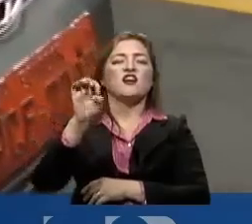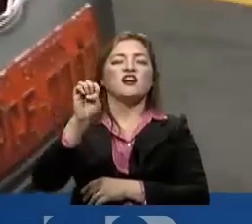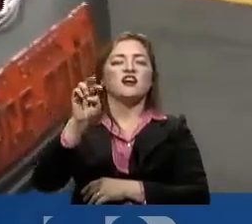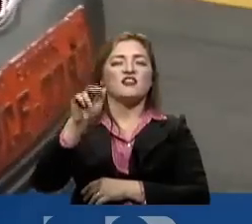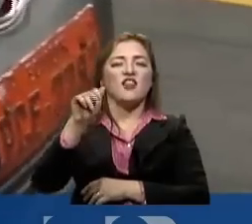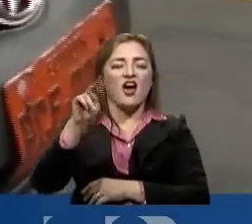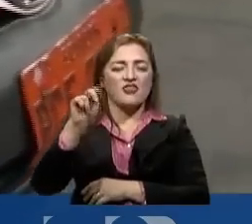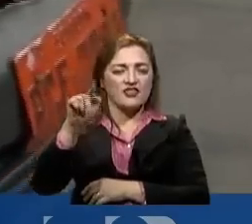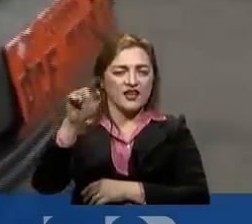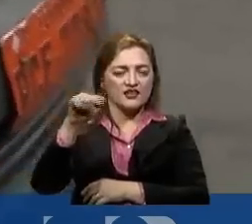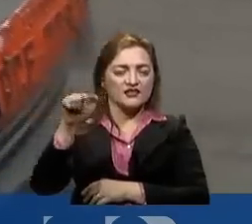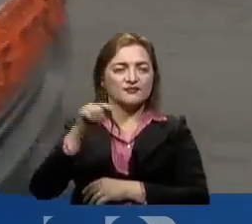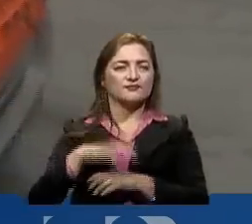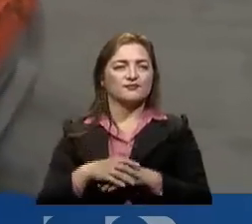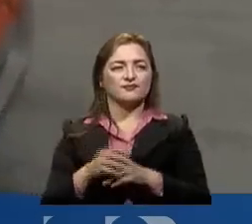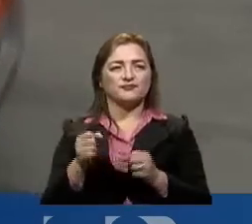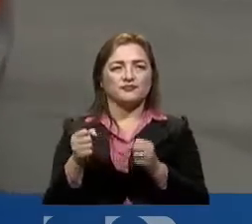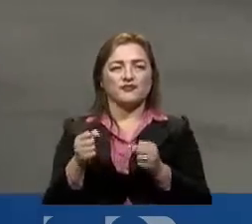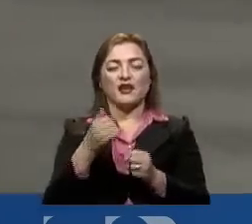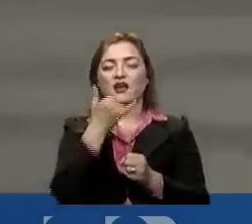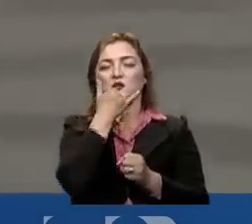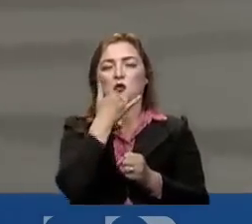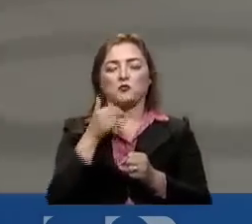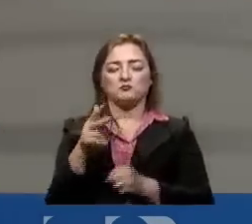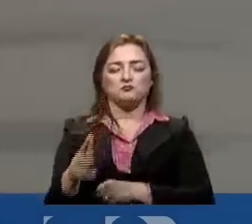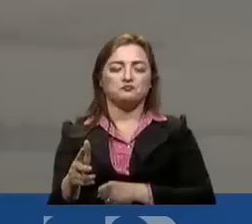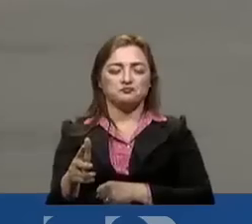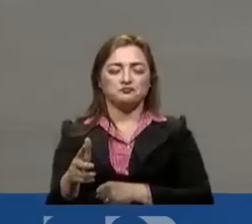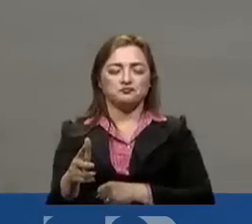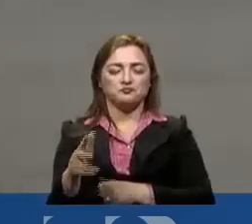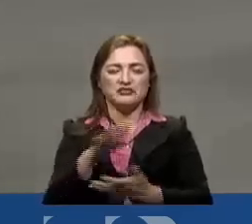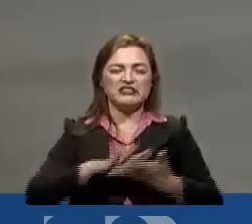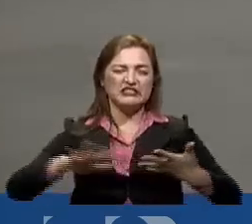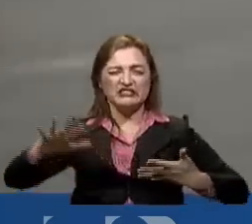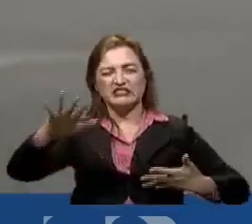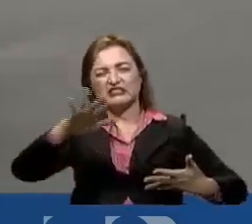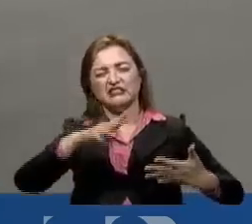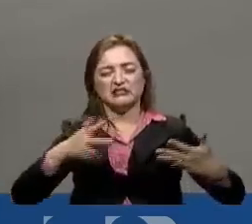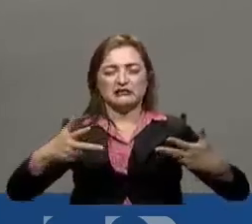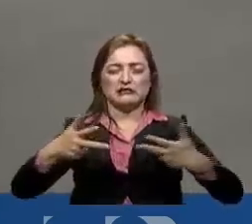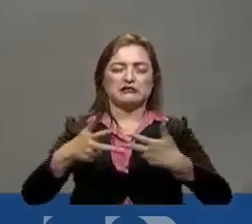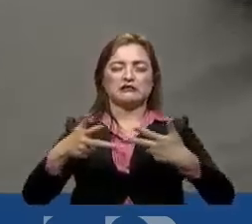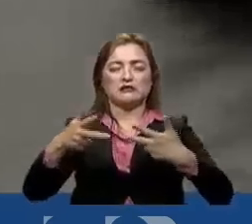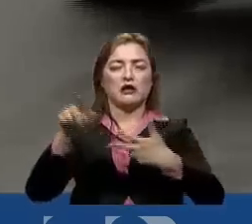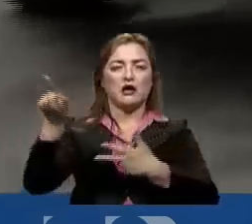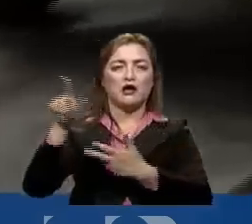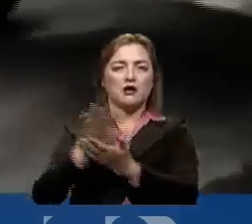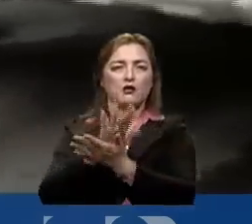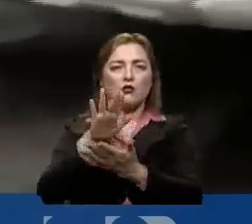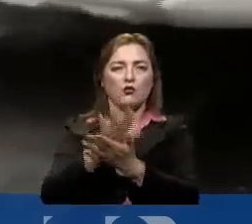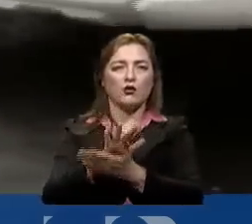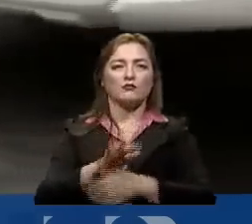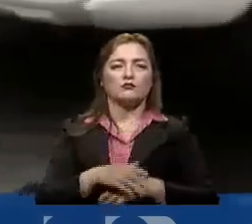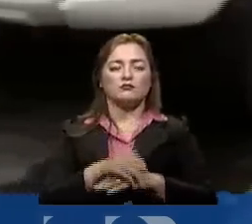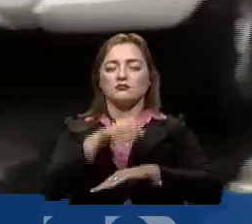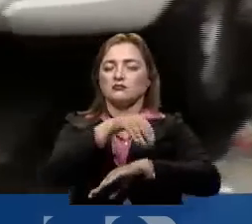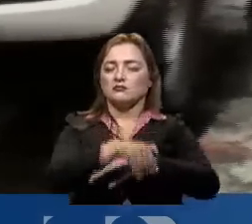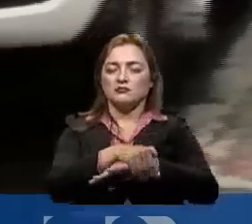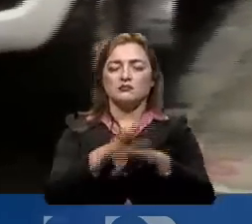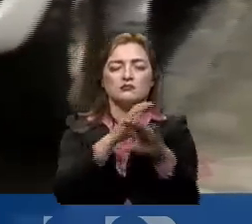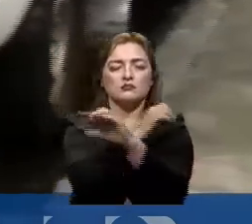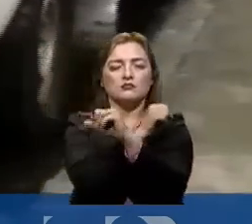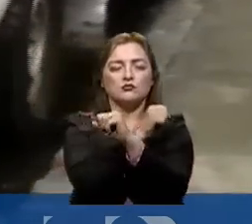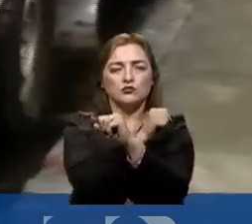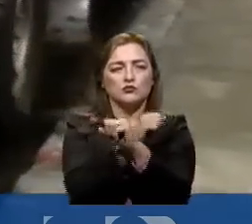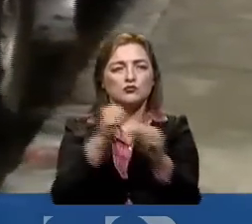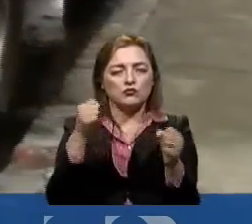se quedan mal parqueados, se vuelve un caos a esta hora, porque justamente hay una institución educativa, pero en horas de la tarde, en horas de la